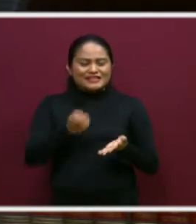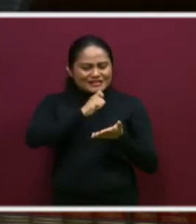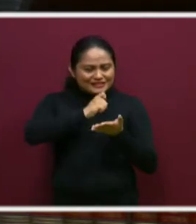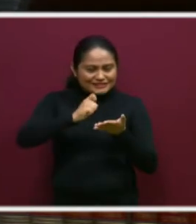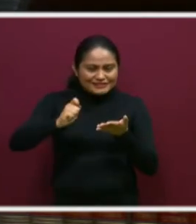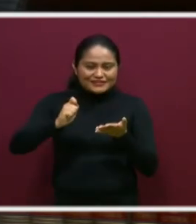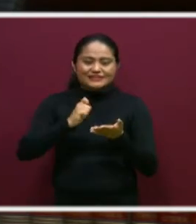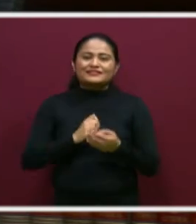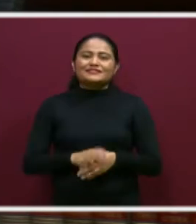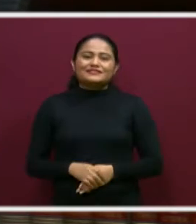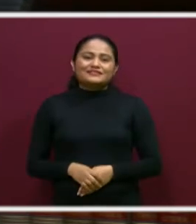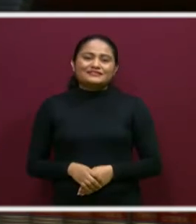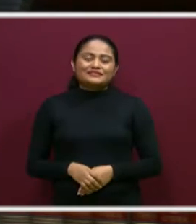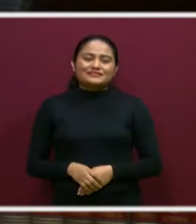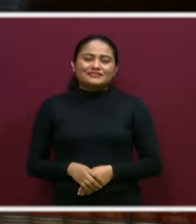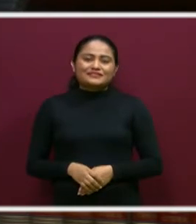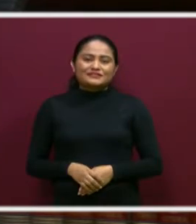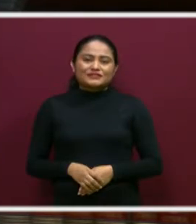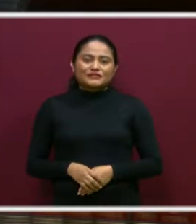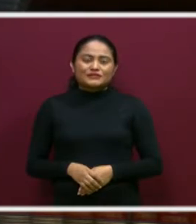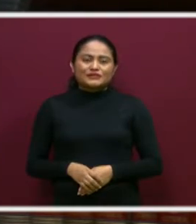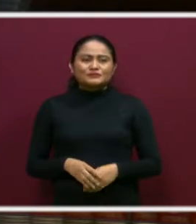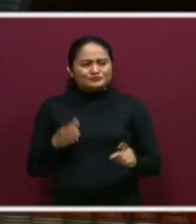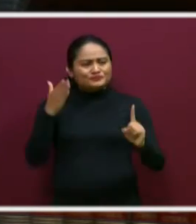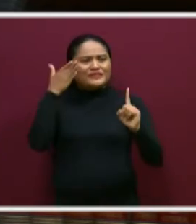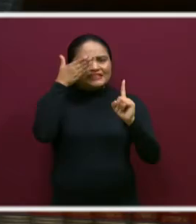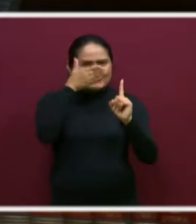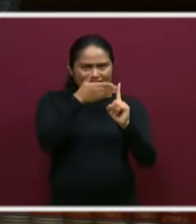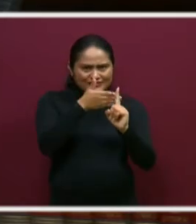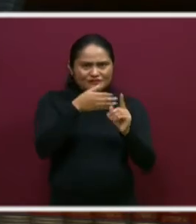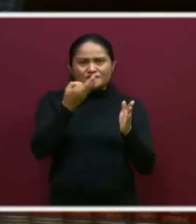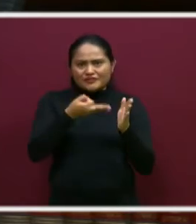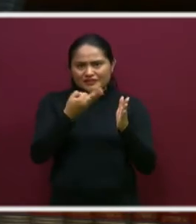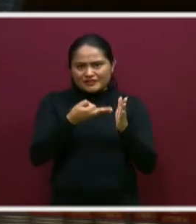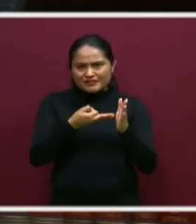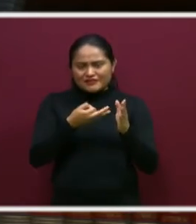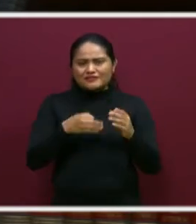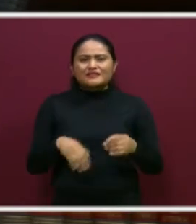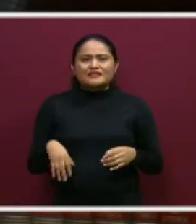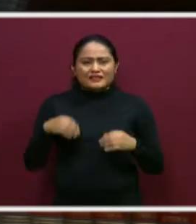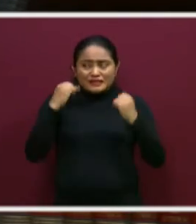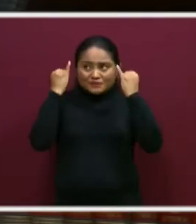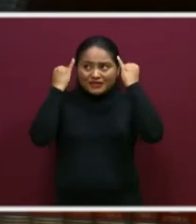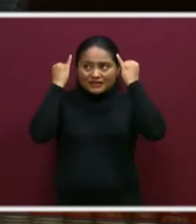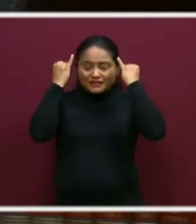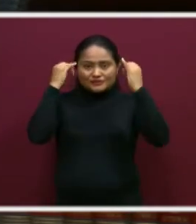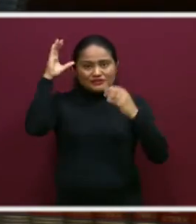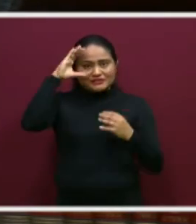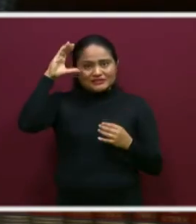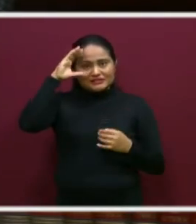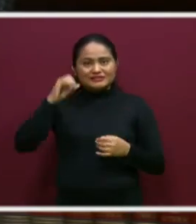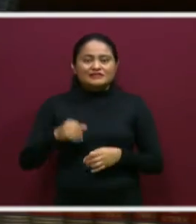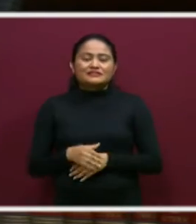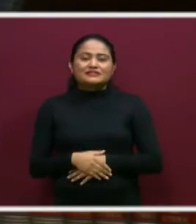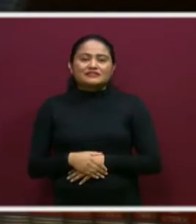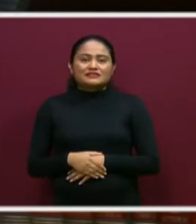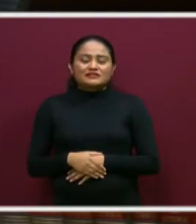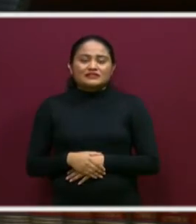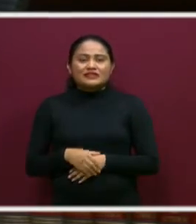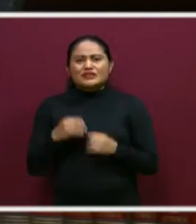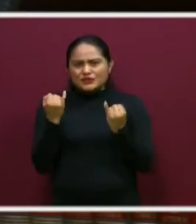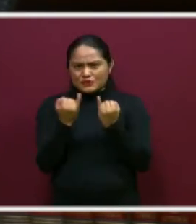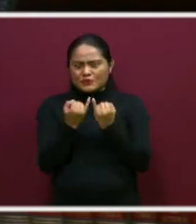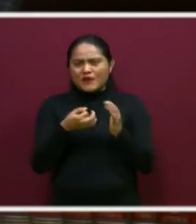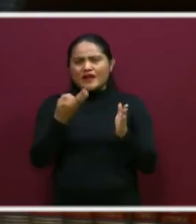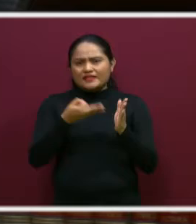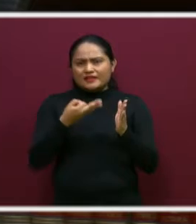es más o menos ese enfocado en lo que va a fantasía y ciencia ficción tenemos otro taller que es dado por la maestra lis